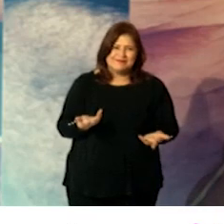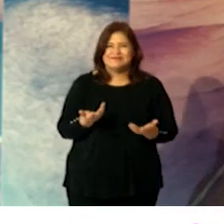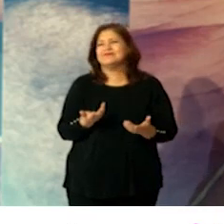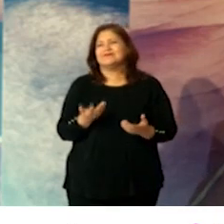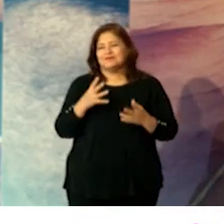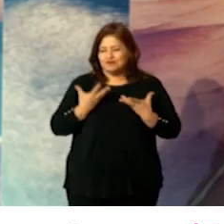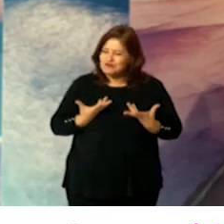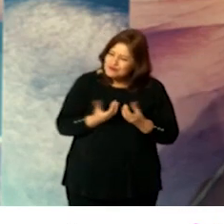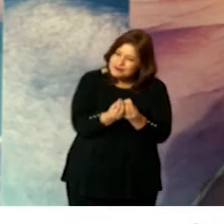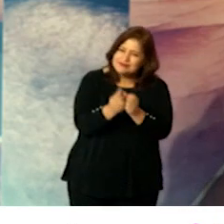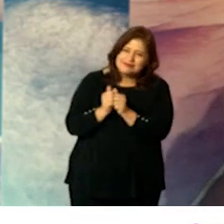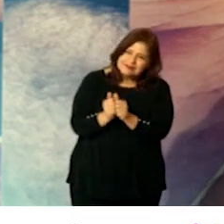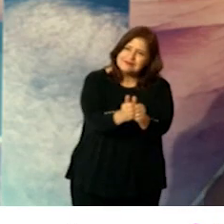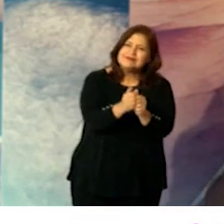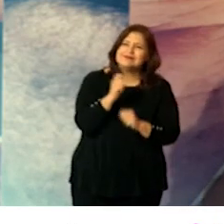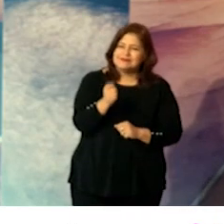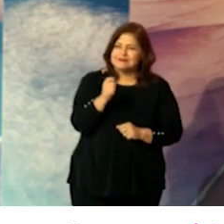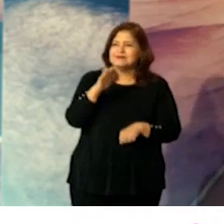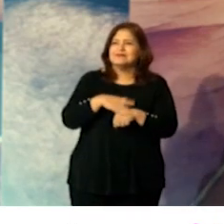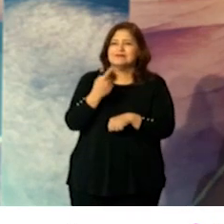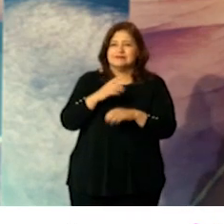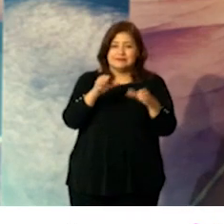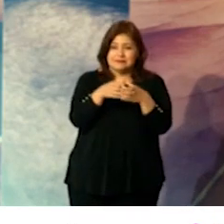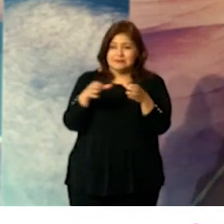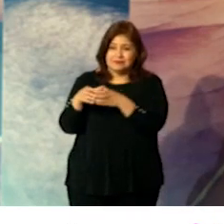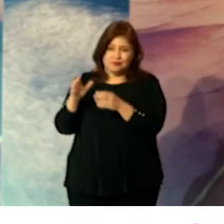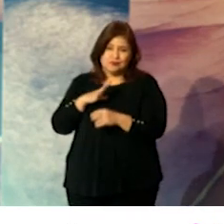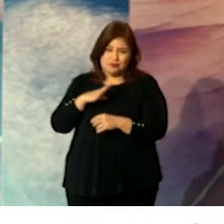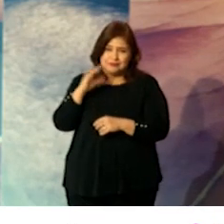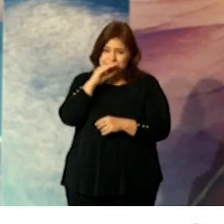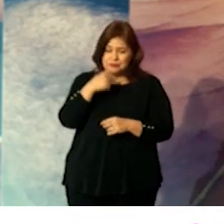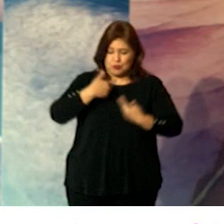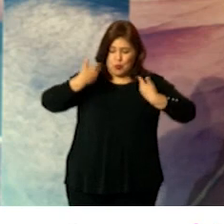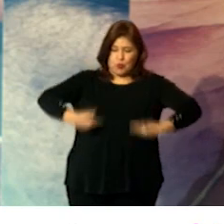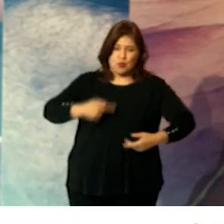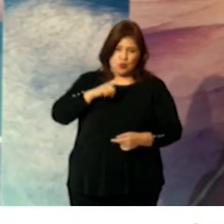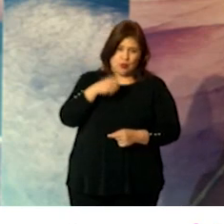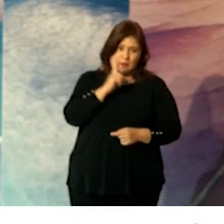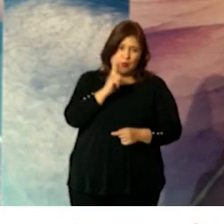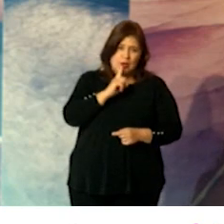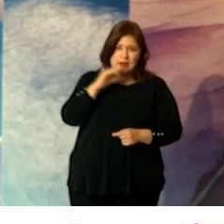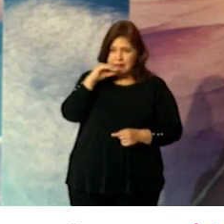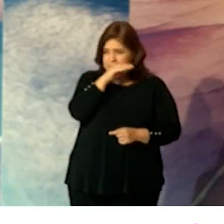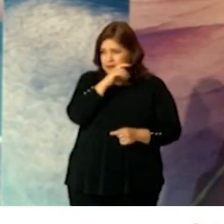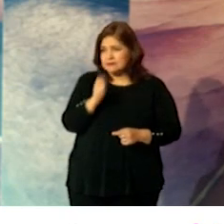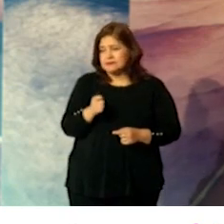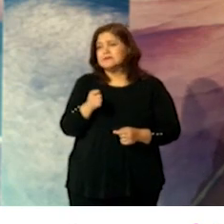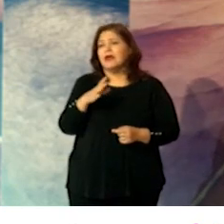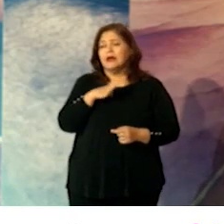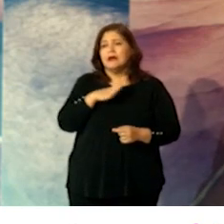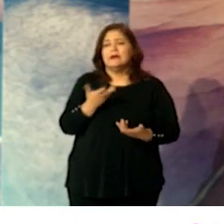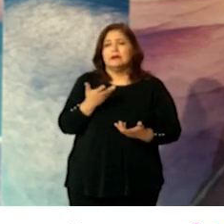vamos juntos, porque en las comunidades negras, por ejemplo, yo soy una mujer negra, hay un pensamiento